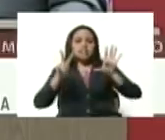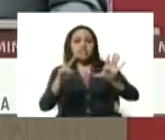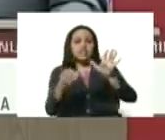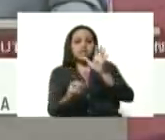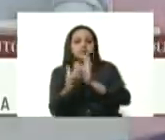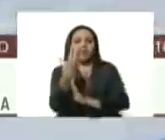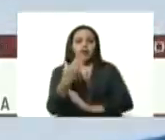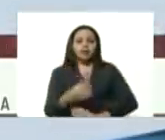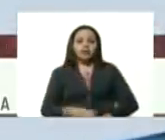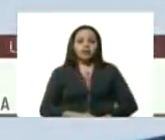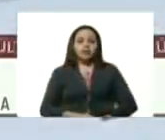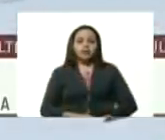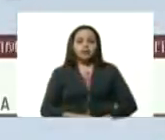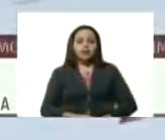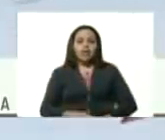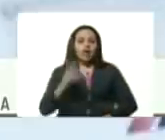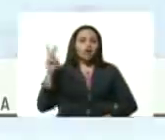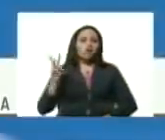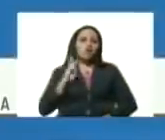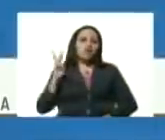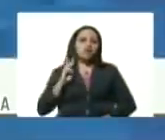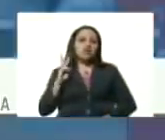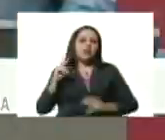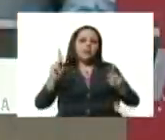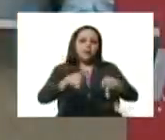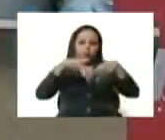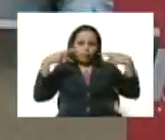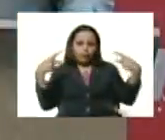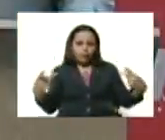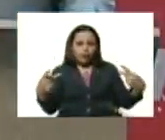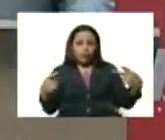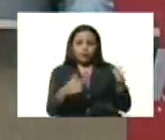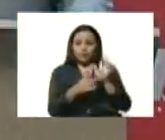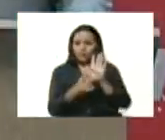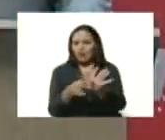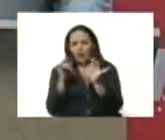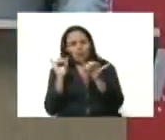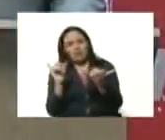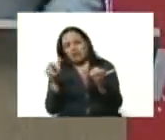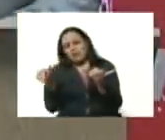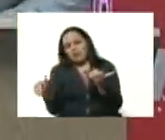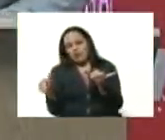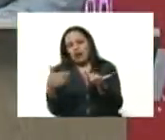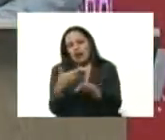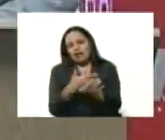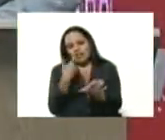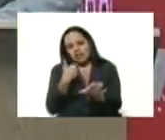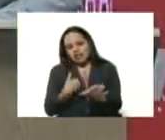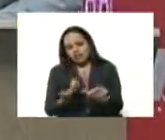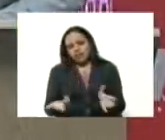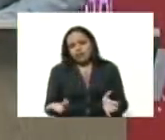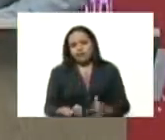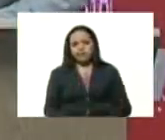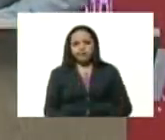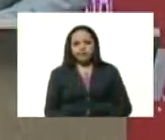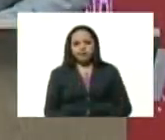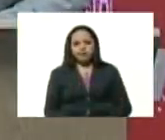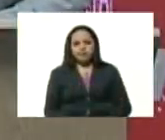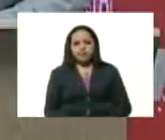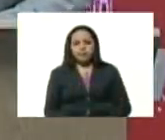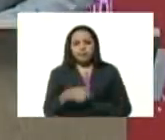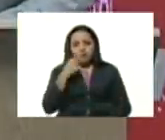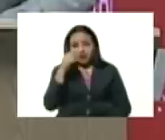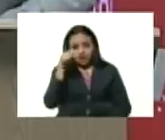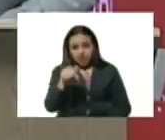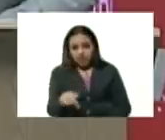The Washington Post publica lo que ya nosotros habíamos dicho en repetidas oportunidades aquí, y lo que dijo Cliver